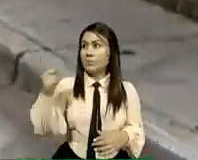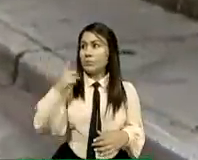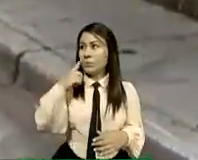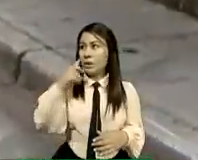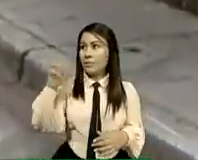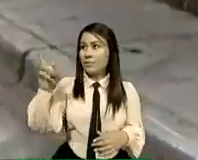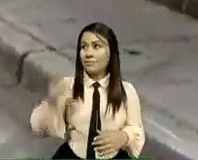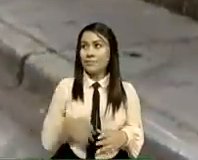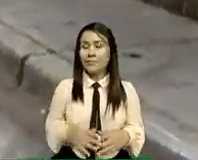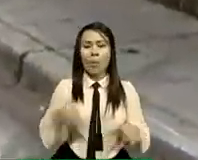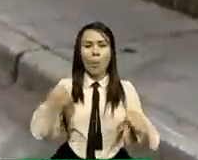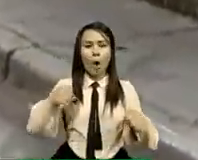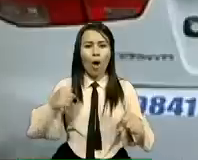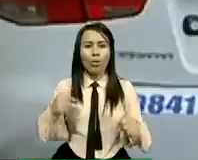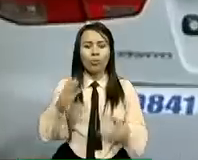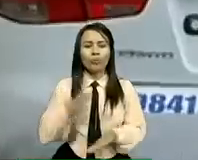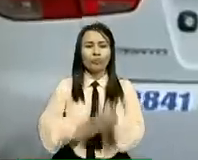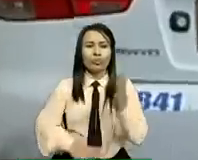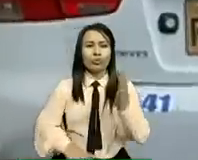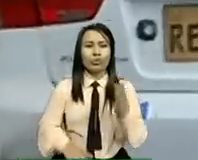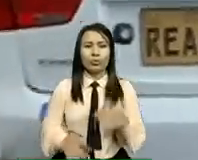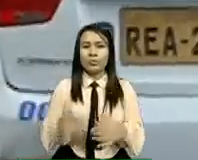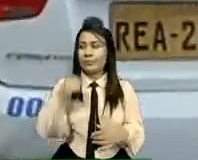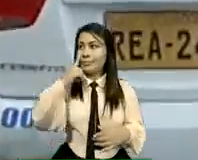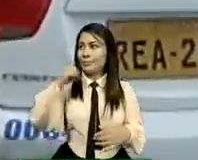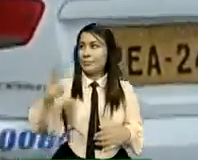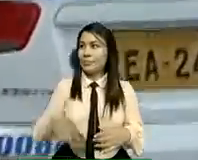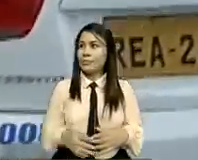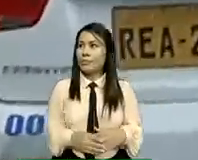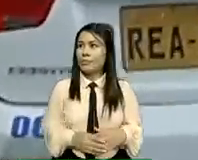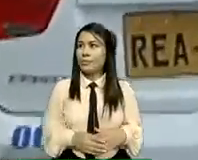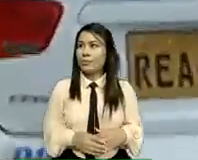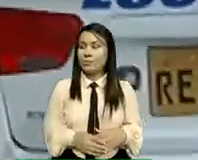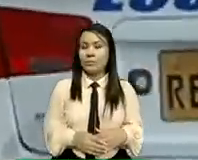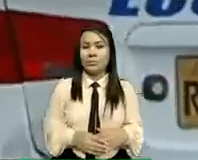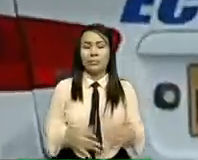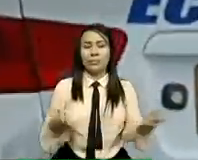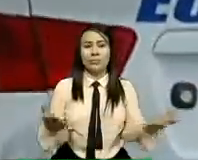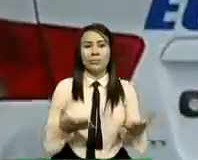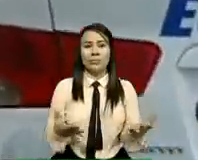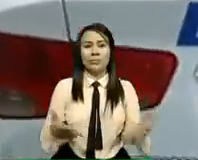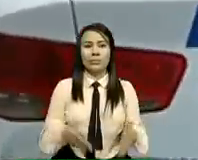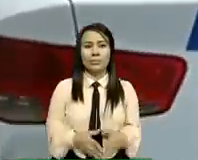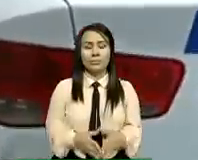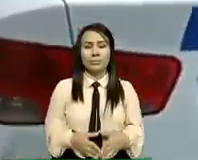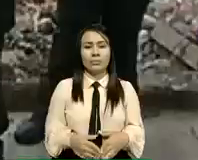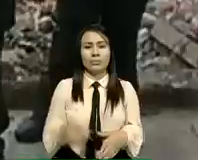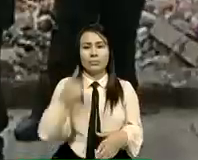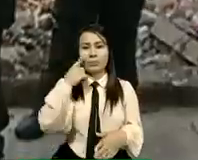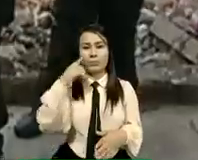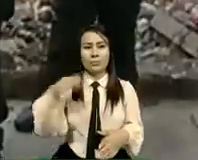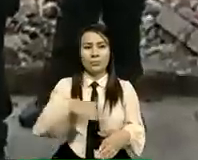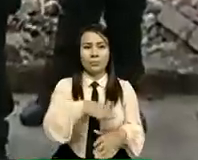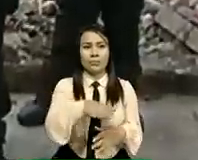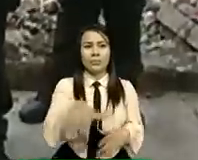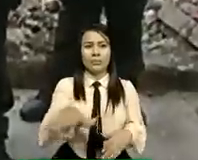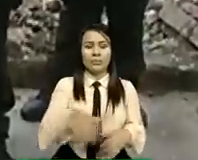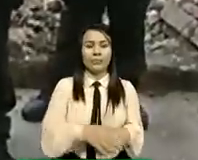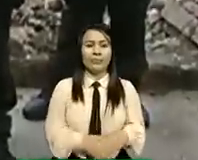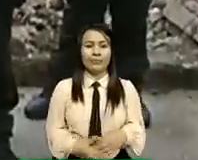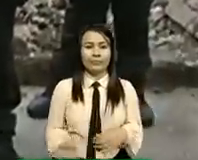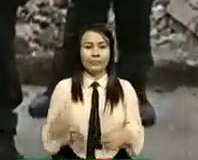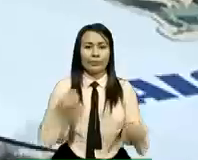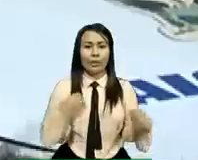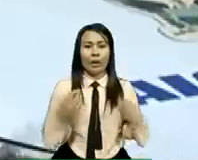que también circulaban en una moto y los estaban siguiendo. La DINASEG investiga ese caso con versiones de familiares y